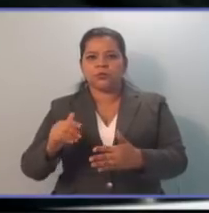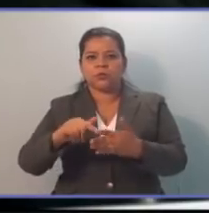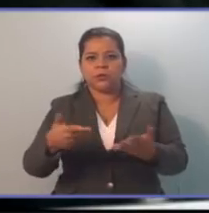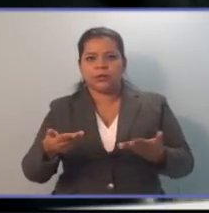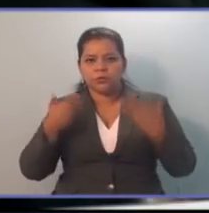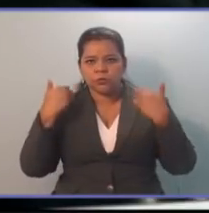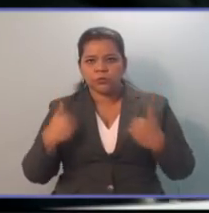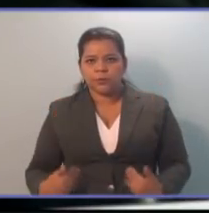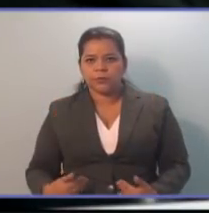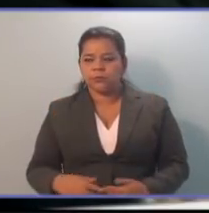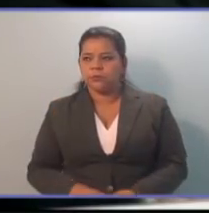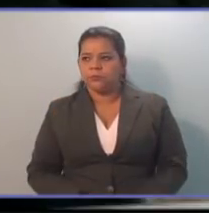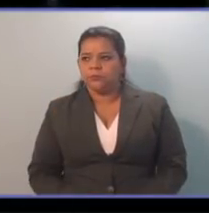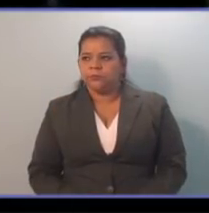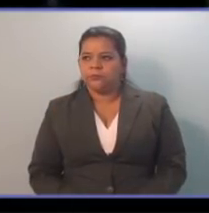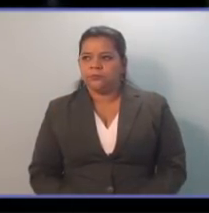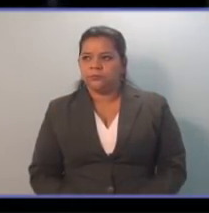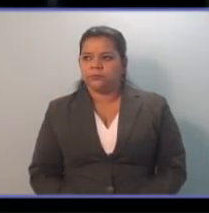humanos?